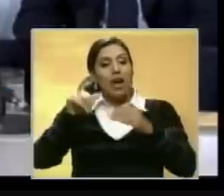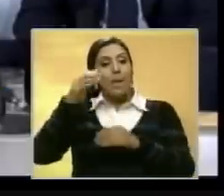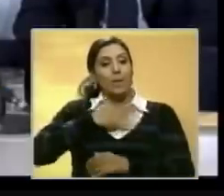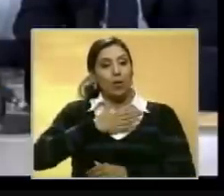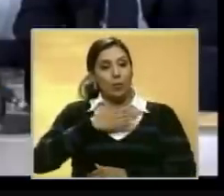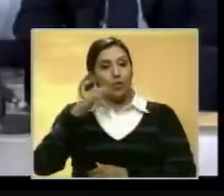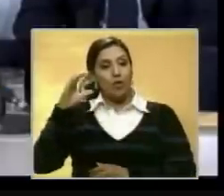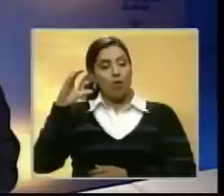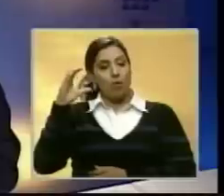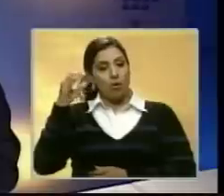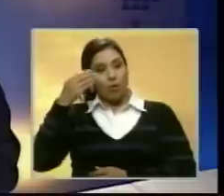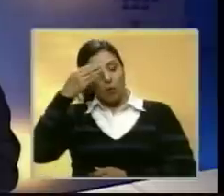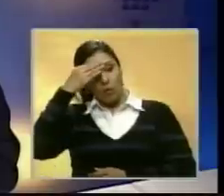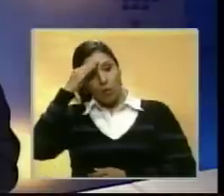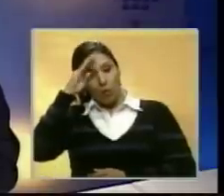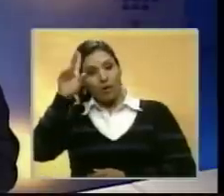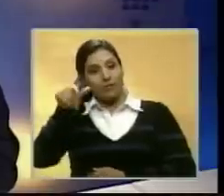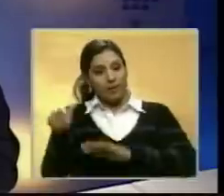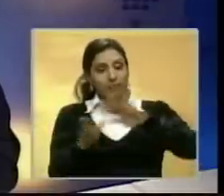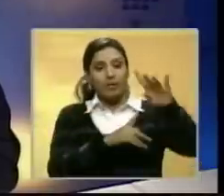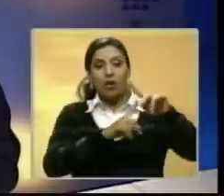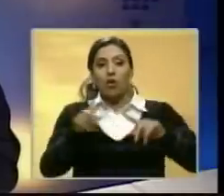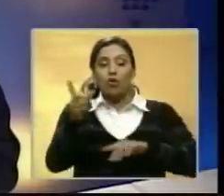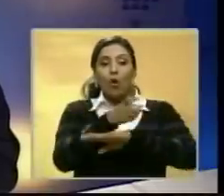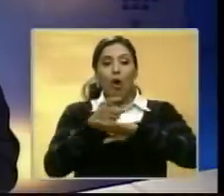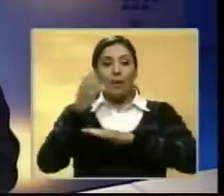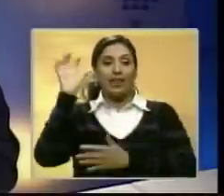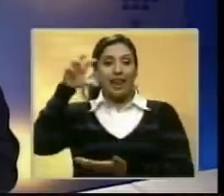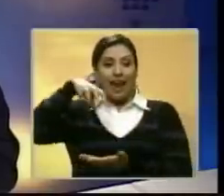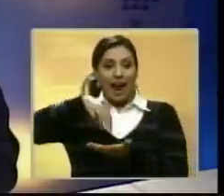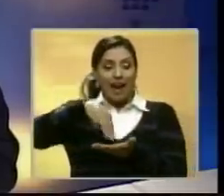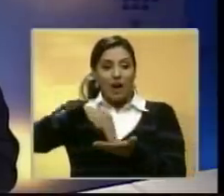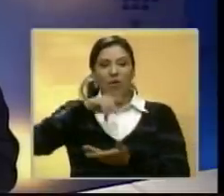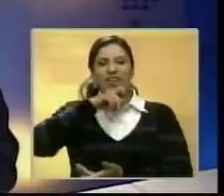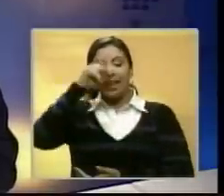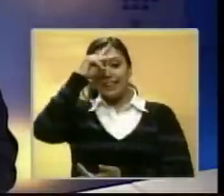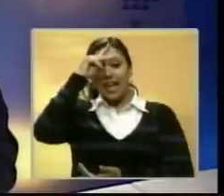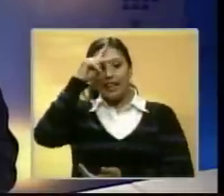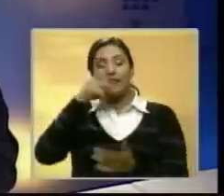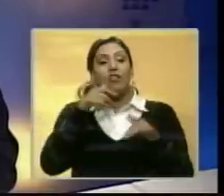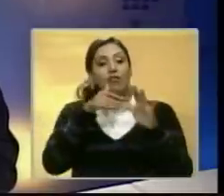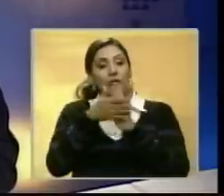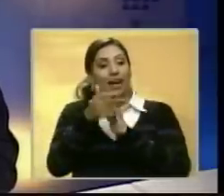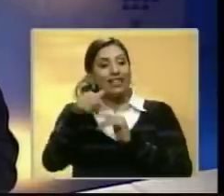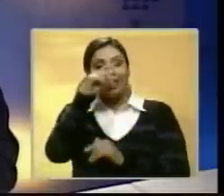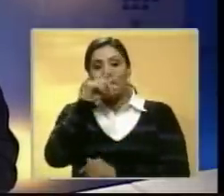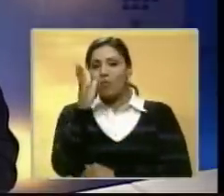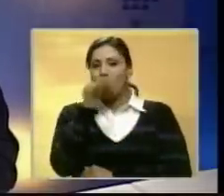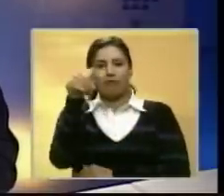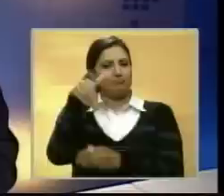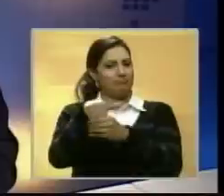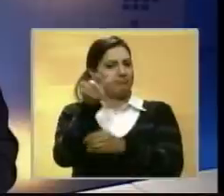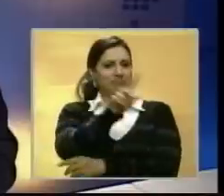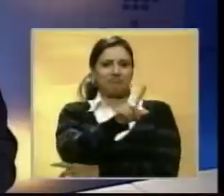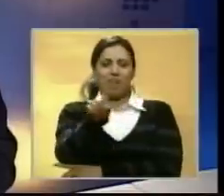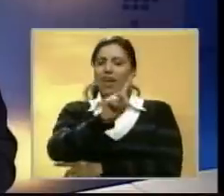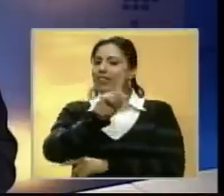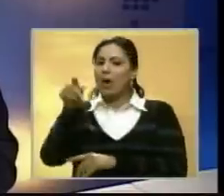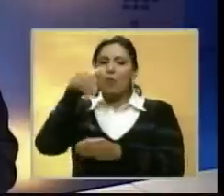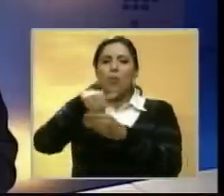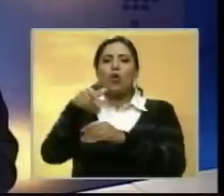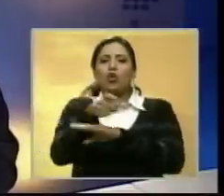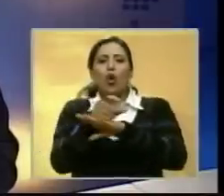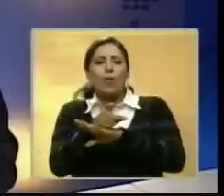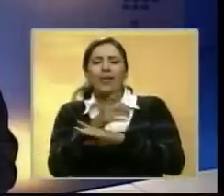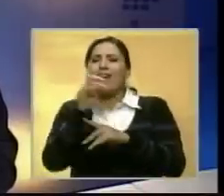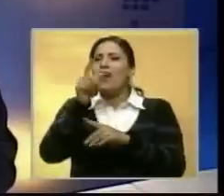vecino país. El gobernador del estado de Aragua, Tarek El Aizami, aseguró que este año no habrá referéndum revocatorio ni